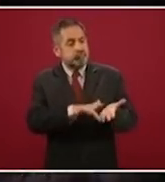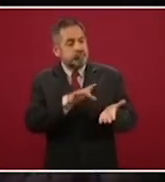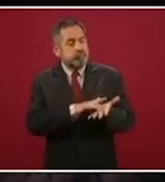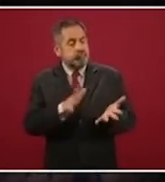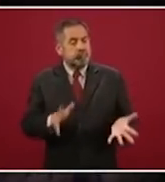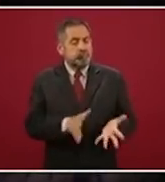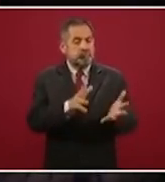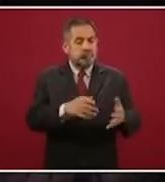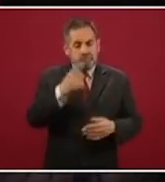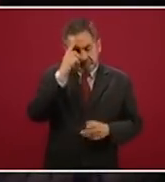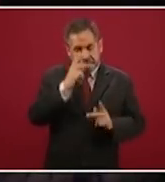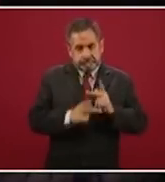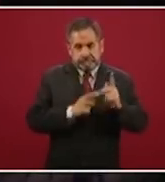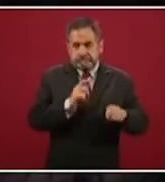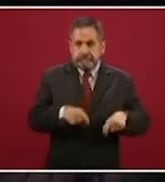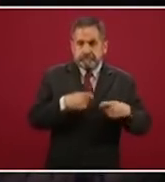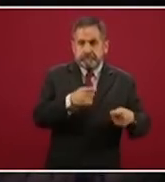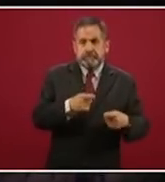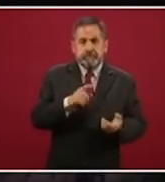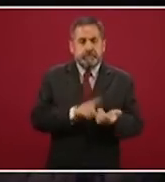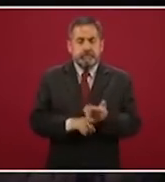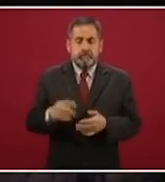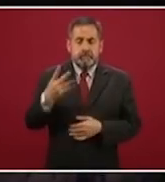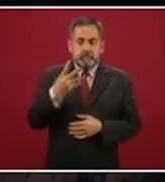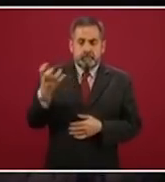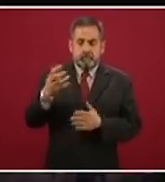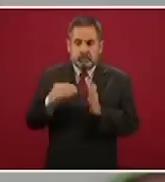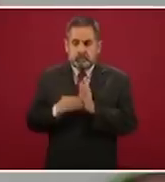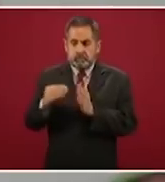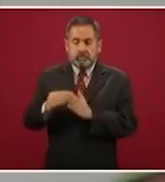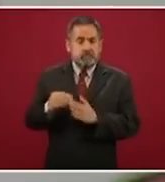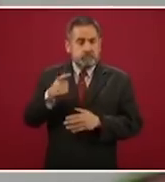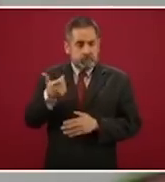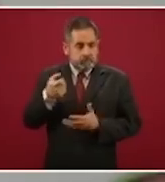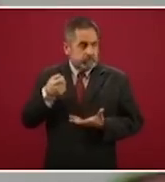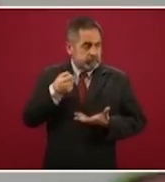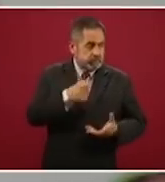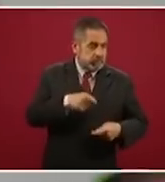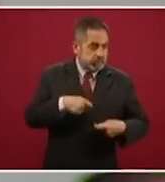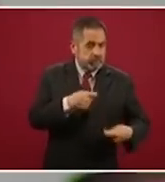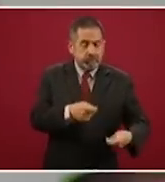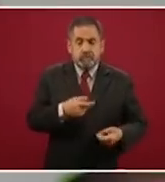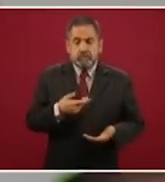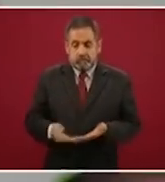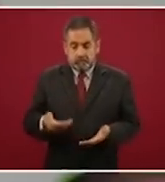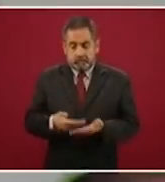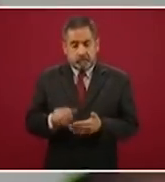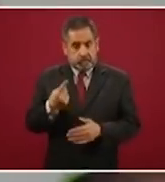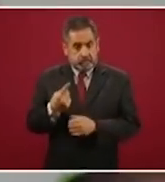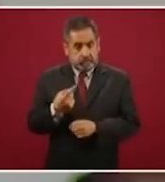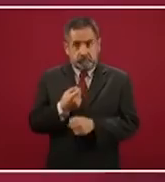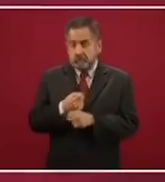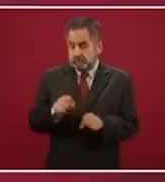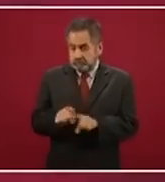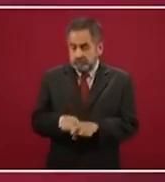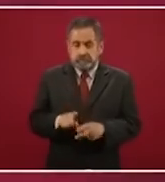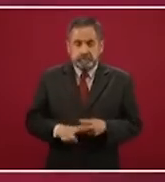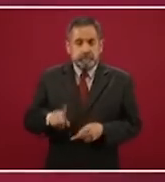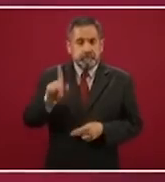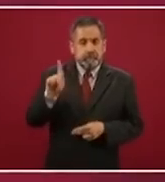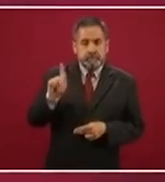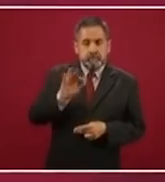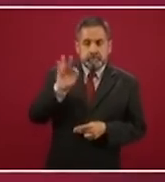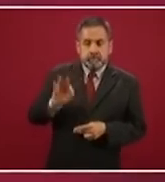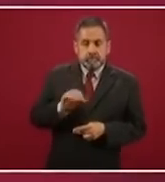a créditos. Son 400 millones de pesos el año pasado, este año es el mismo monto. 70%